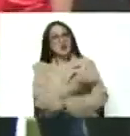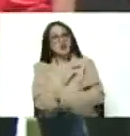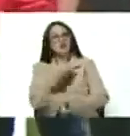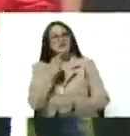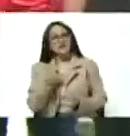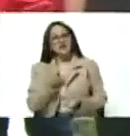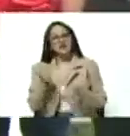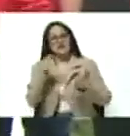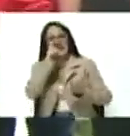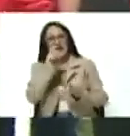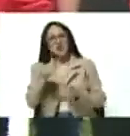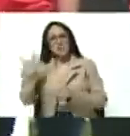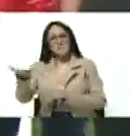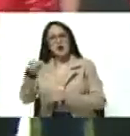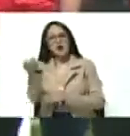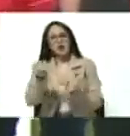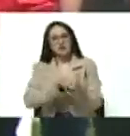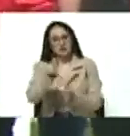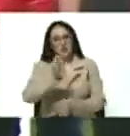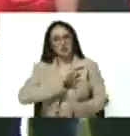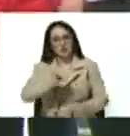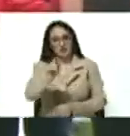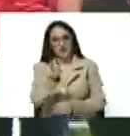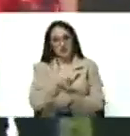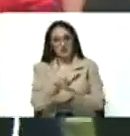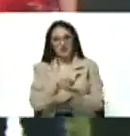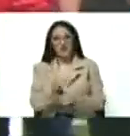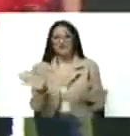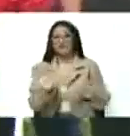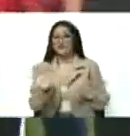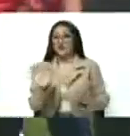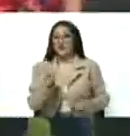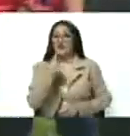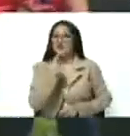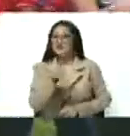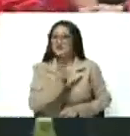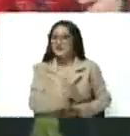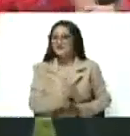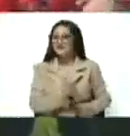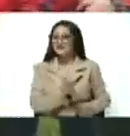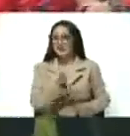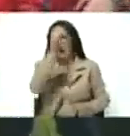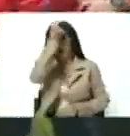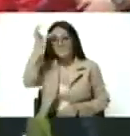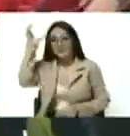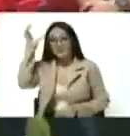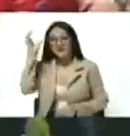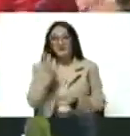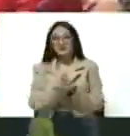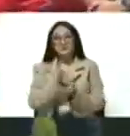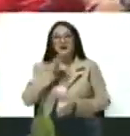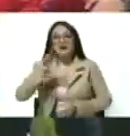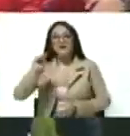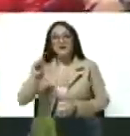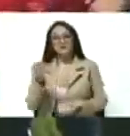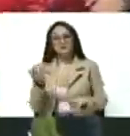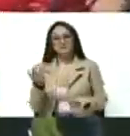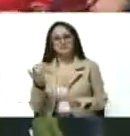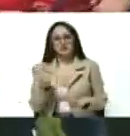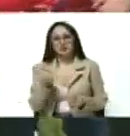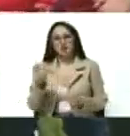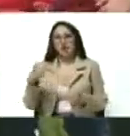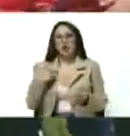gobernar 6 años y después los dejo ustedes? Ellos dicen así. Capriles cada vez que habla con alguien le dice, oye, pero es que ellos no nos